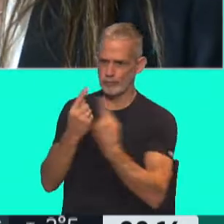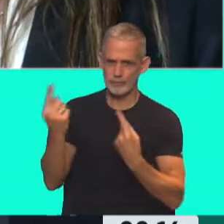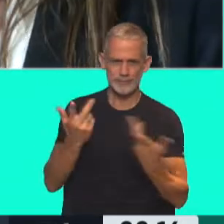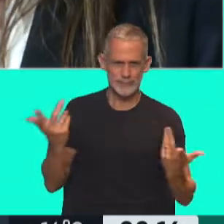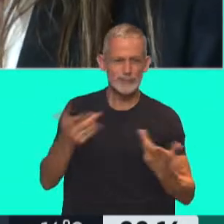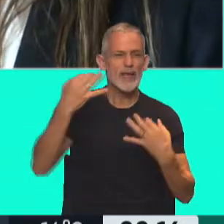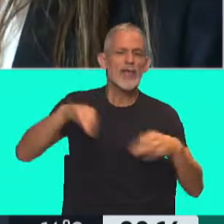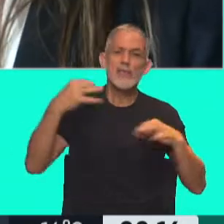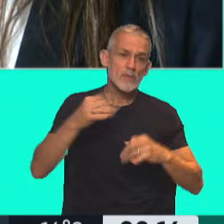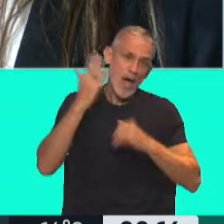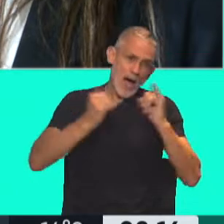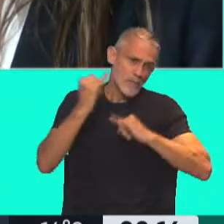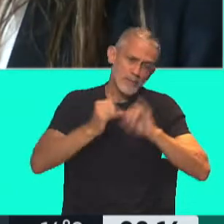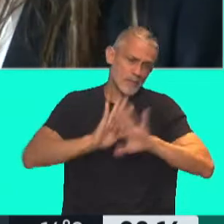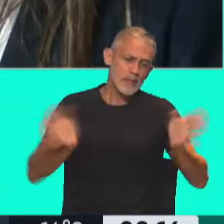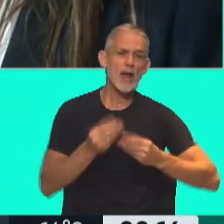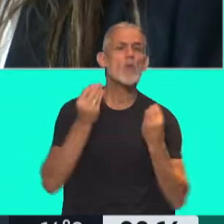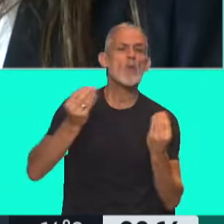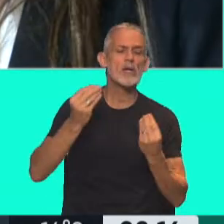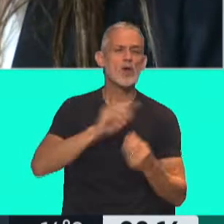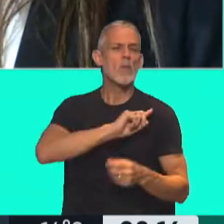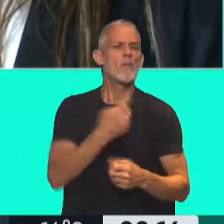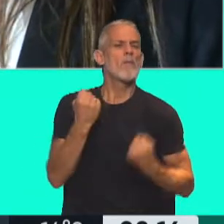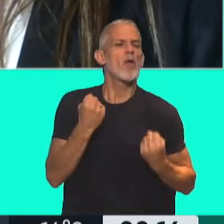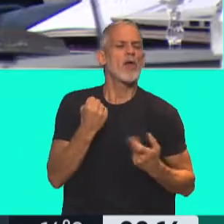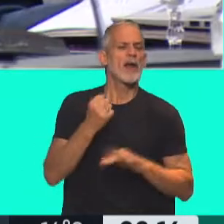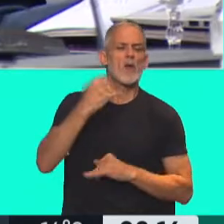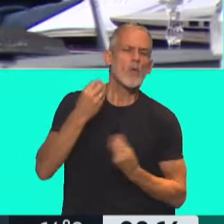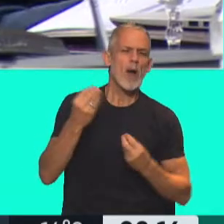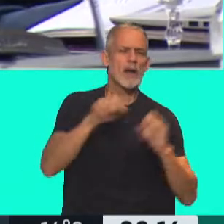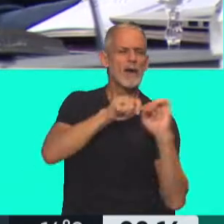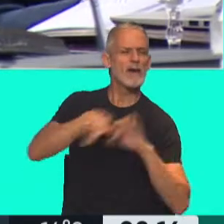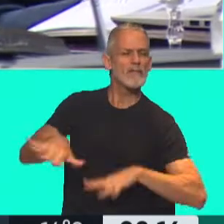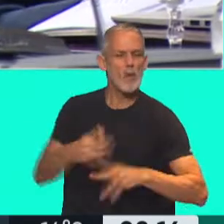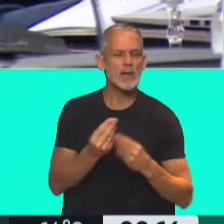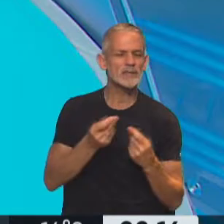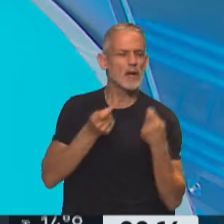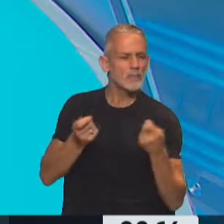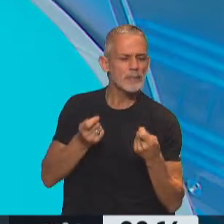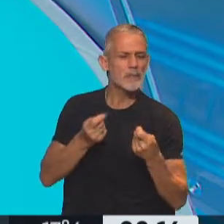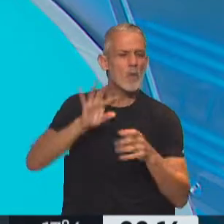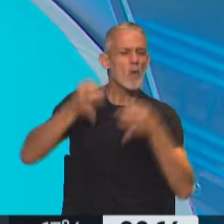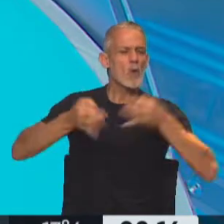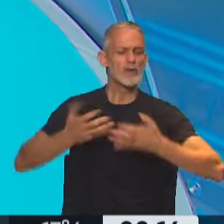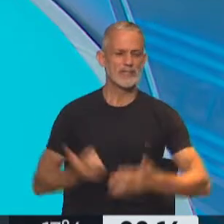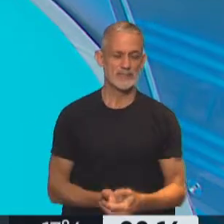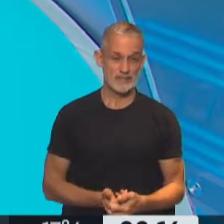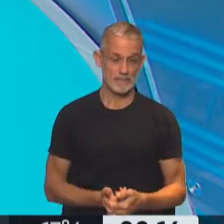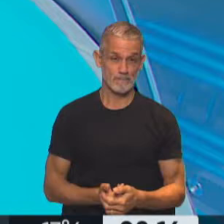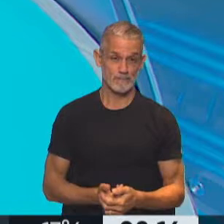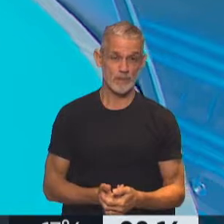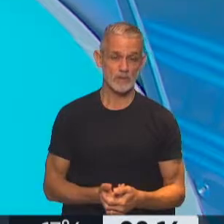se ponga sobre la mesa este debate. ¿Cuáles son los poderes reales que ejercen influencia sobre el Poder Judicial? A ver, ayúdame a entender, porque es